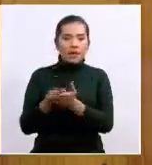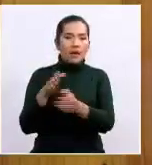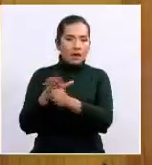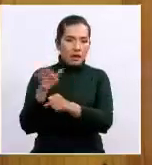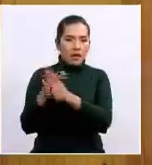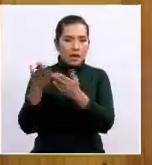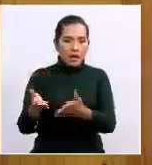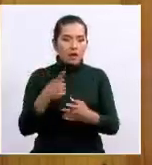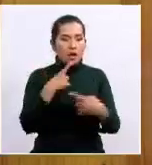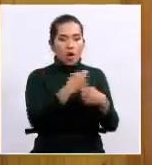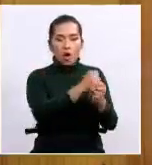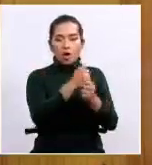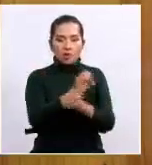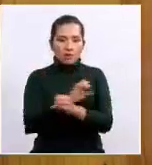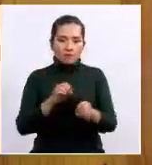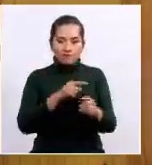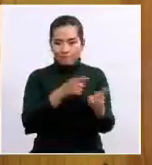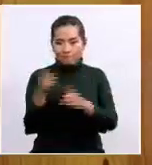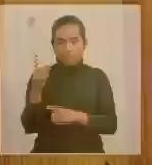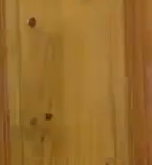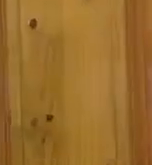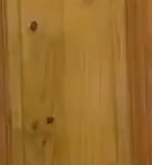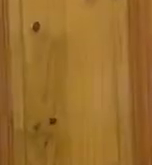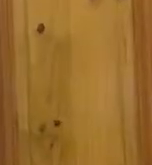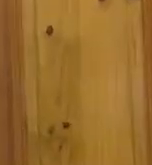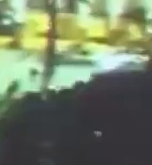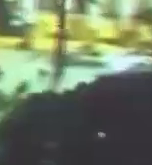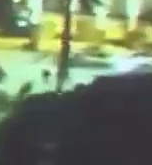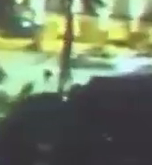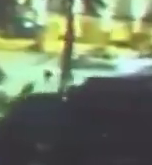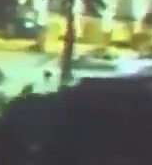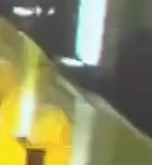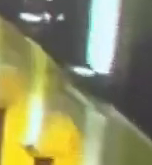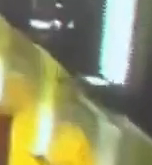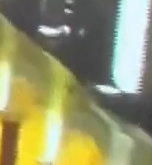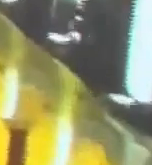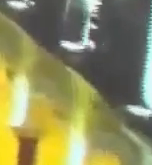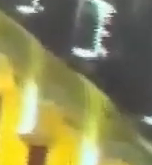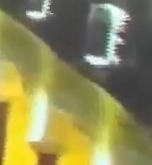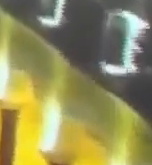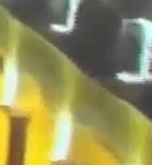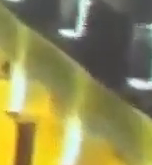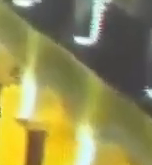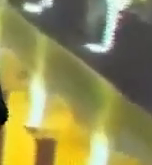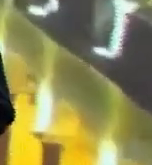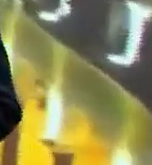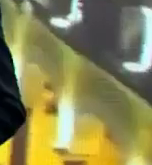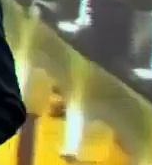obras, y justo los secretarios no están cumpliendo con su trabajo. Momento de hacer una breve pausa. Nosotros les recordamos.